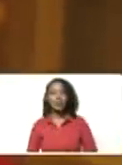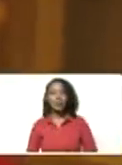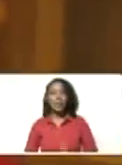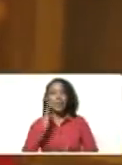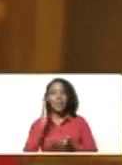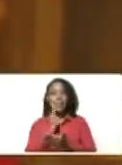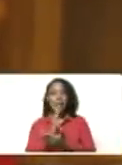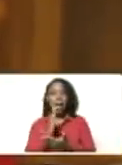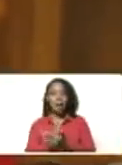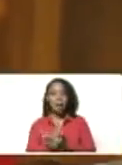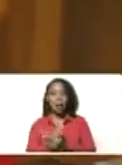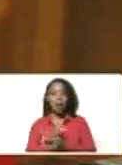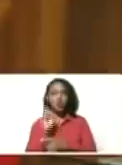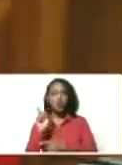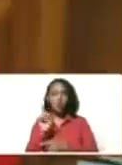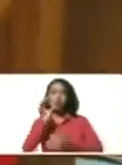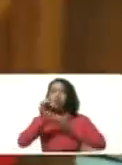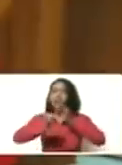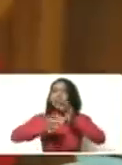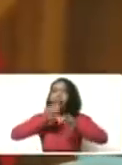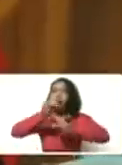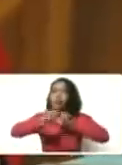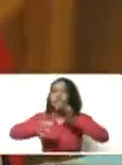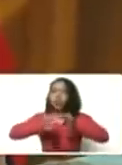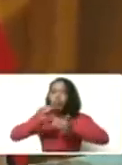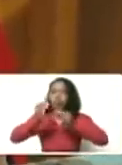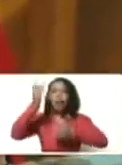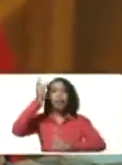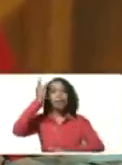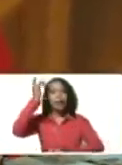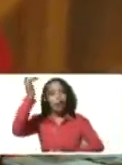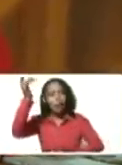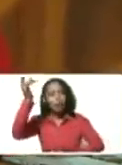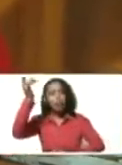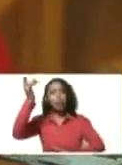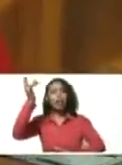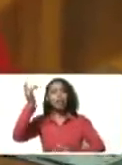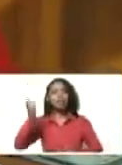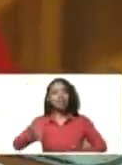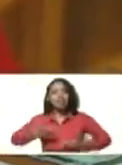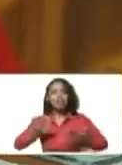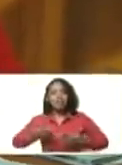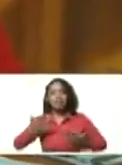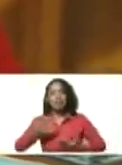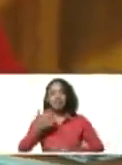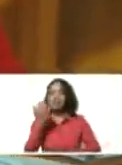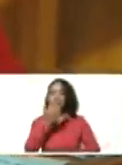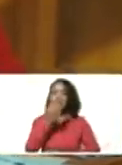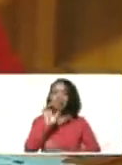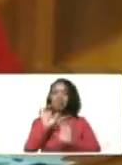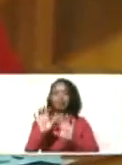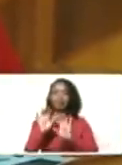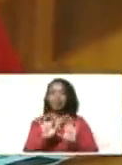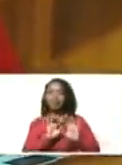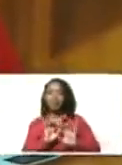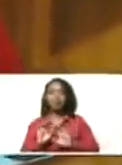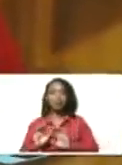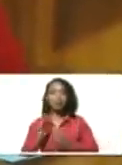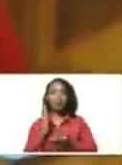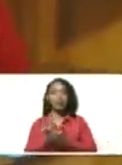siempre con su comentario inteligente, jocoso, siempre con el humor.